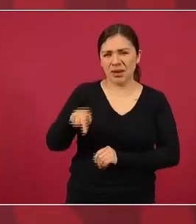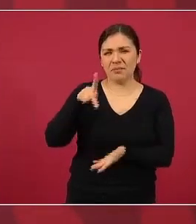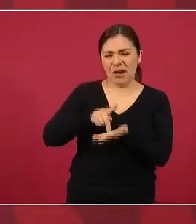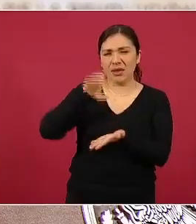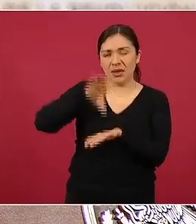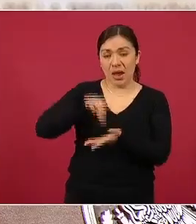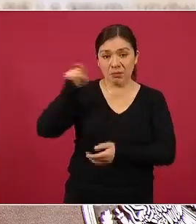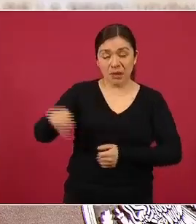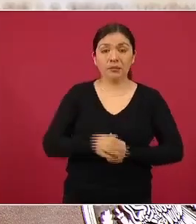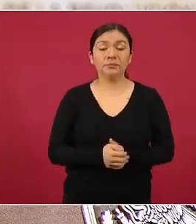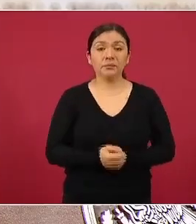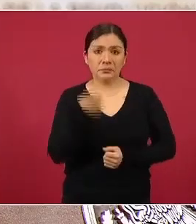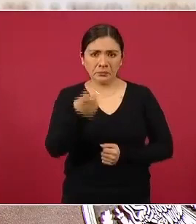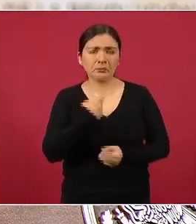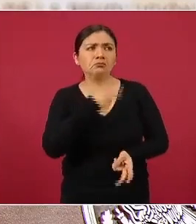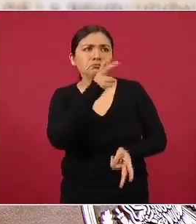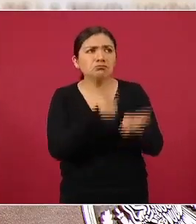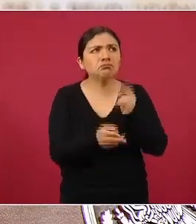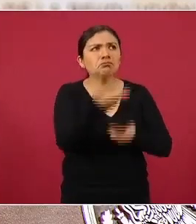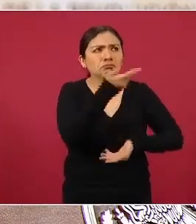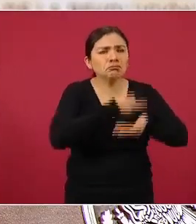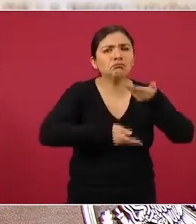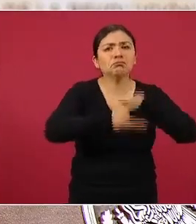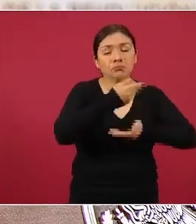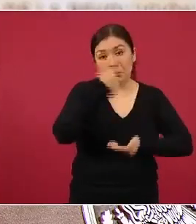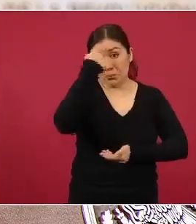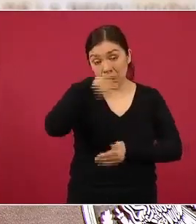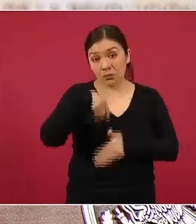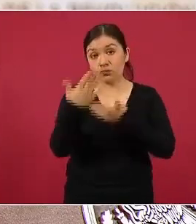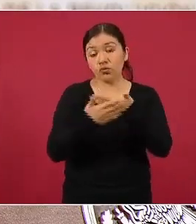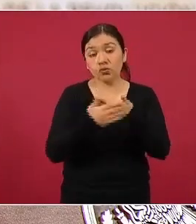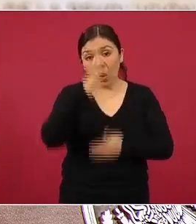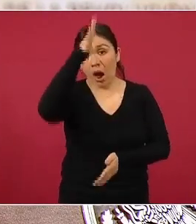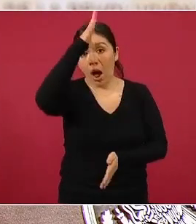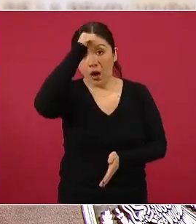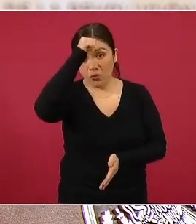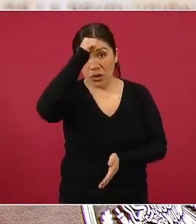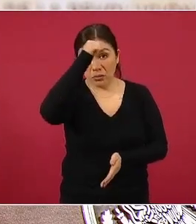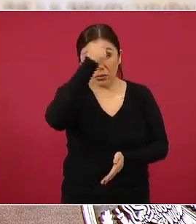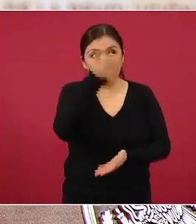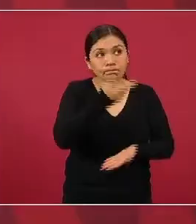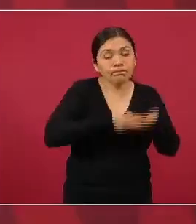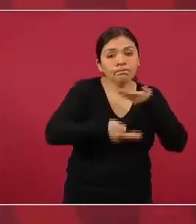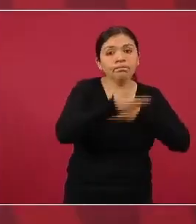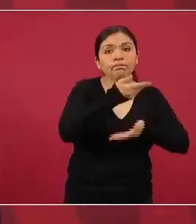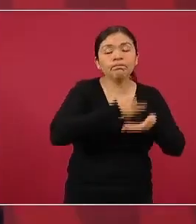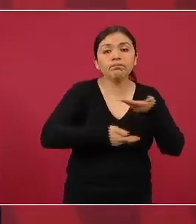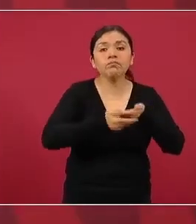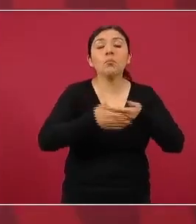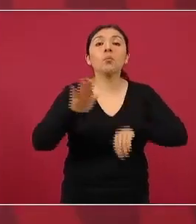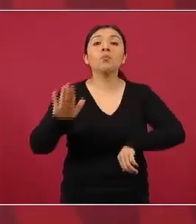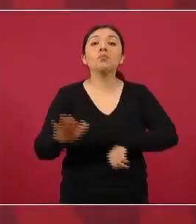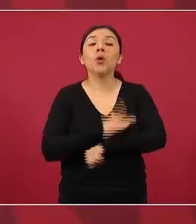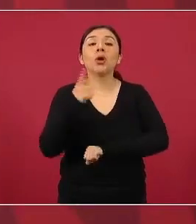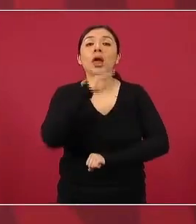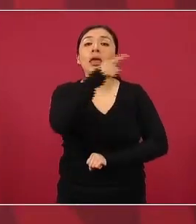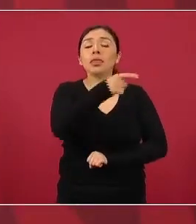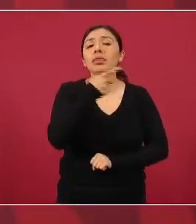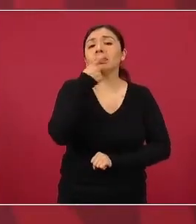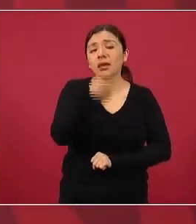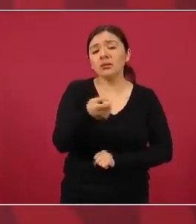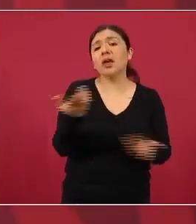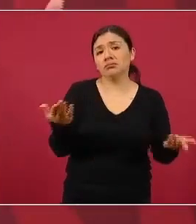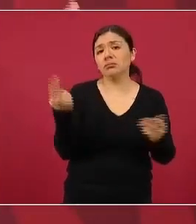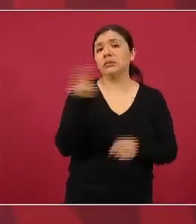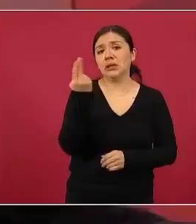y estamos avanzando en llegar a un acuerdo porque nos piden que se les